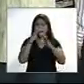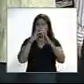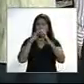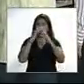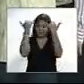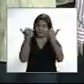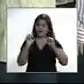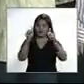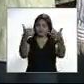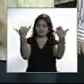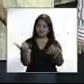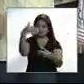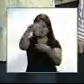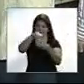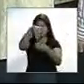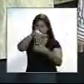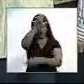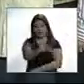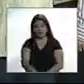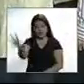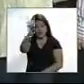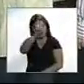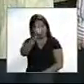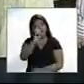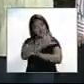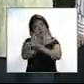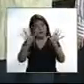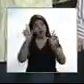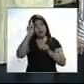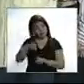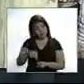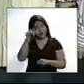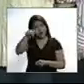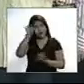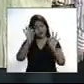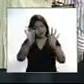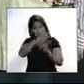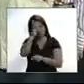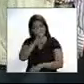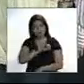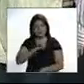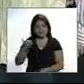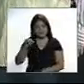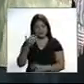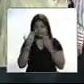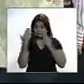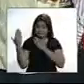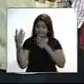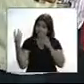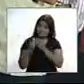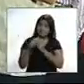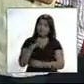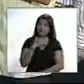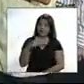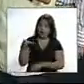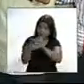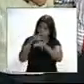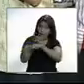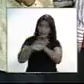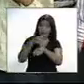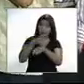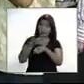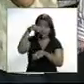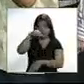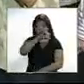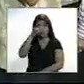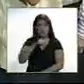ha comenzado ya la jornada electoral en todo el país y también, por supuesto, lo ha hecho acá en el estado Zulia. Nos encontramos en este momento con el gobernador del estado